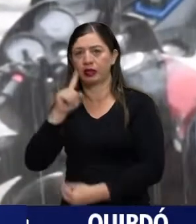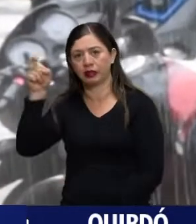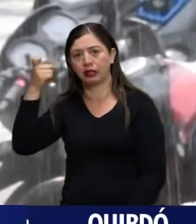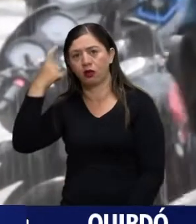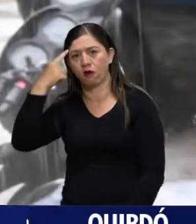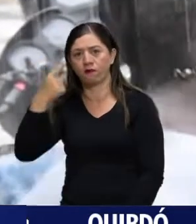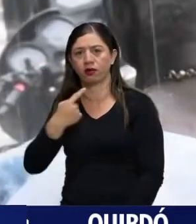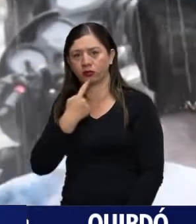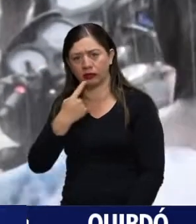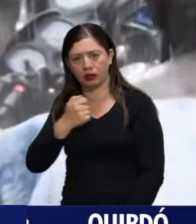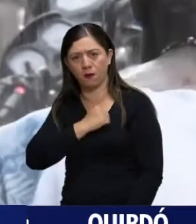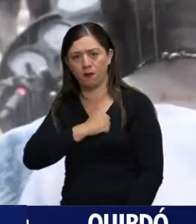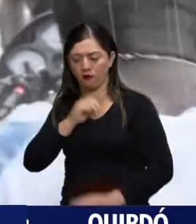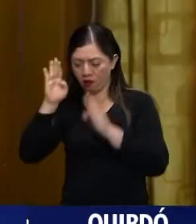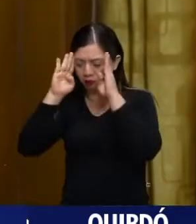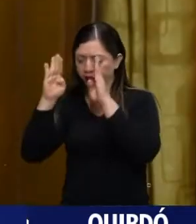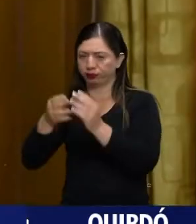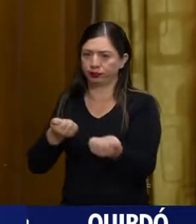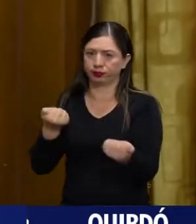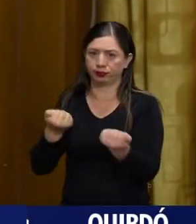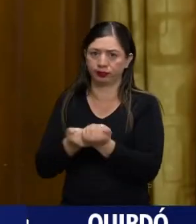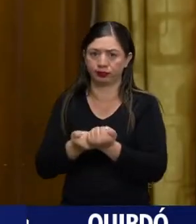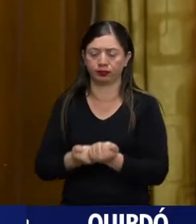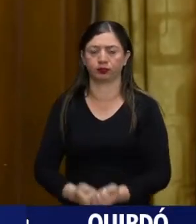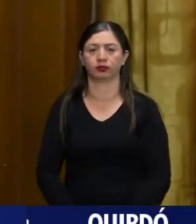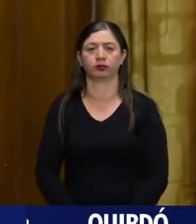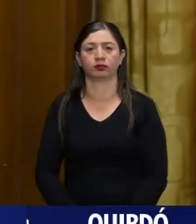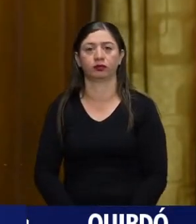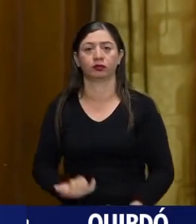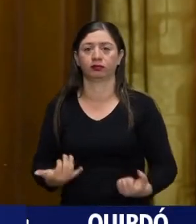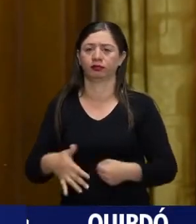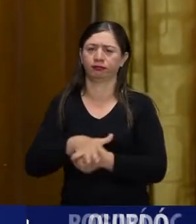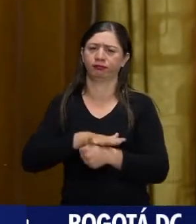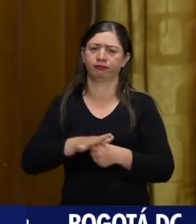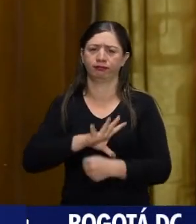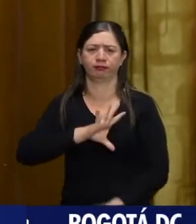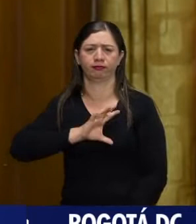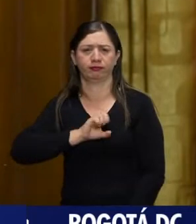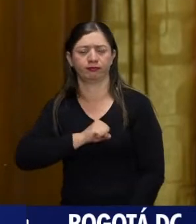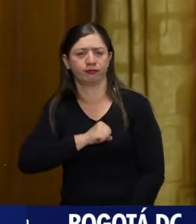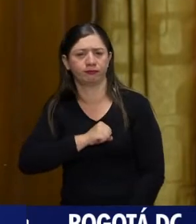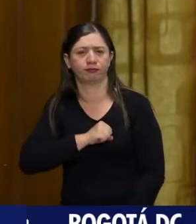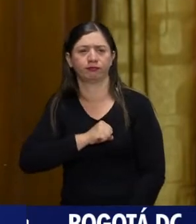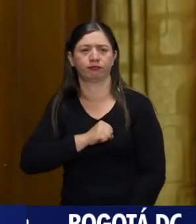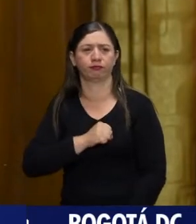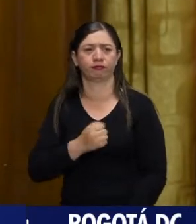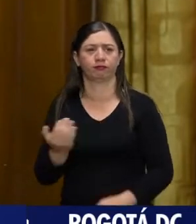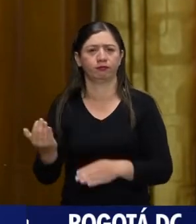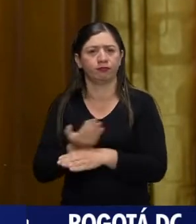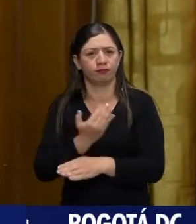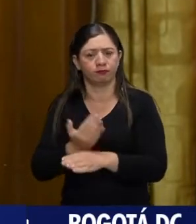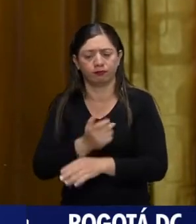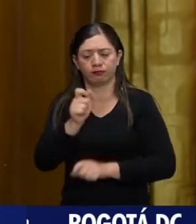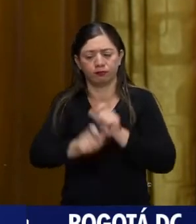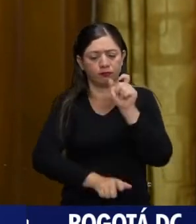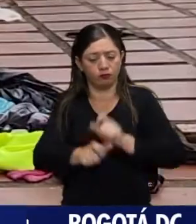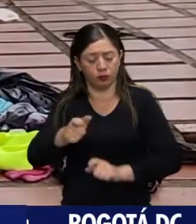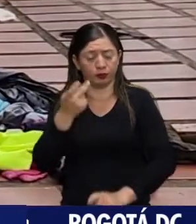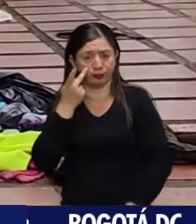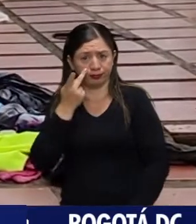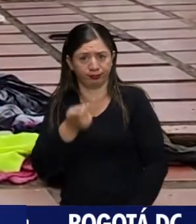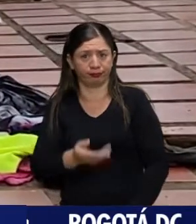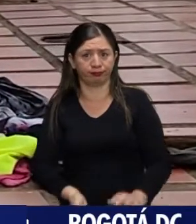atendiendo esta crisis humanitaria pero estas circunstancias tan penosas como son las que hoy estamos evidenciando